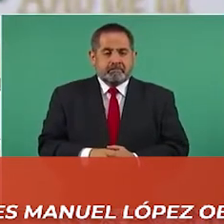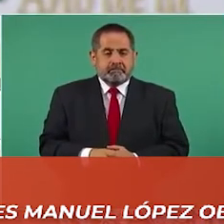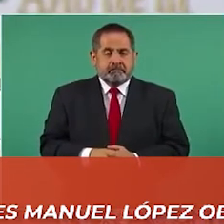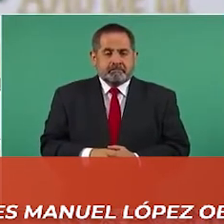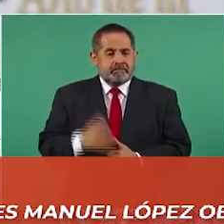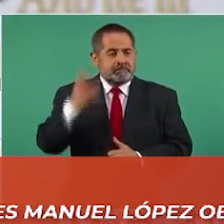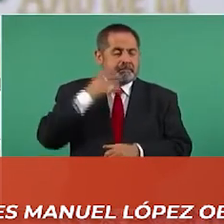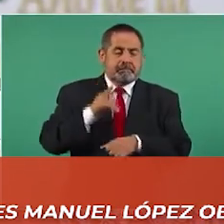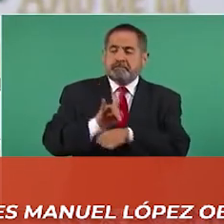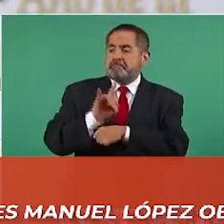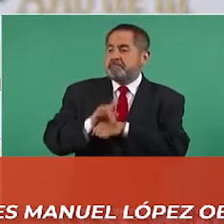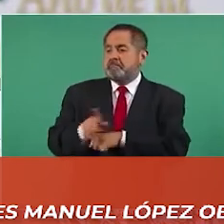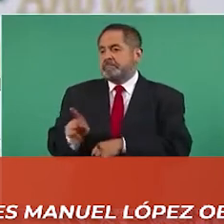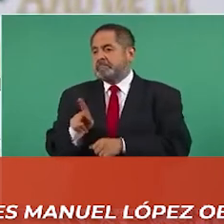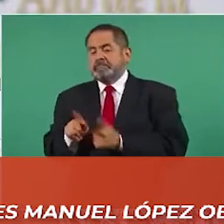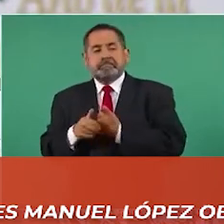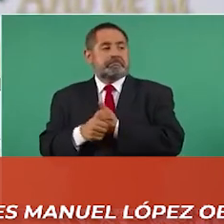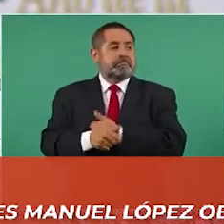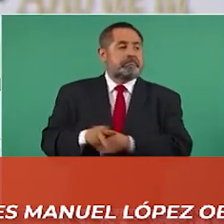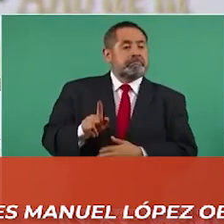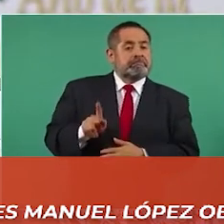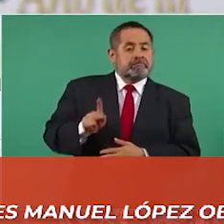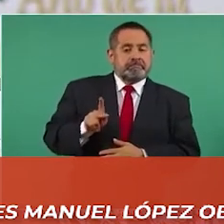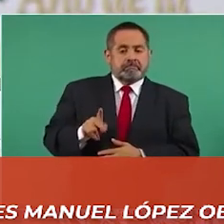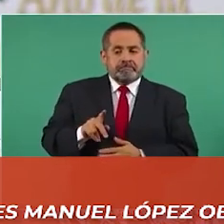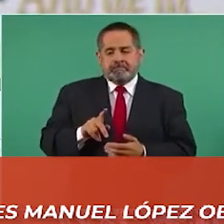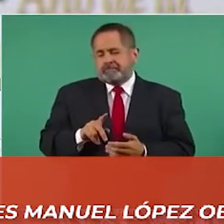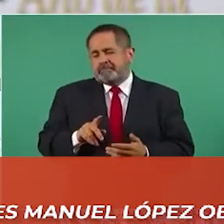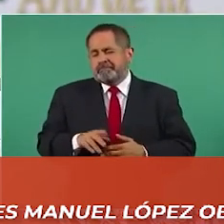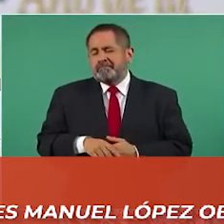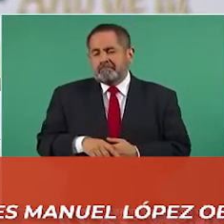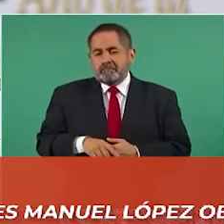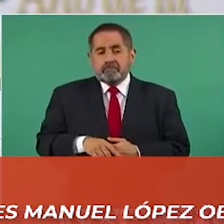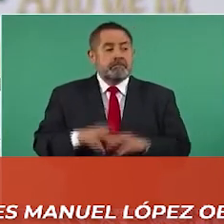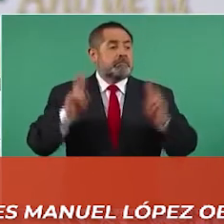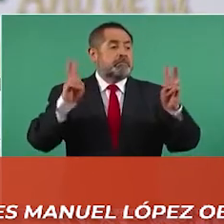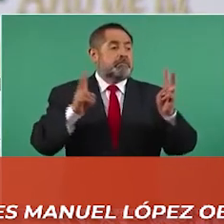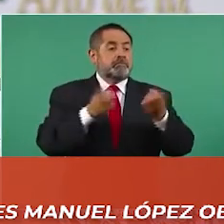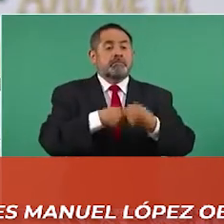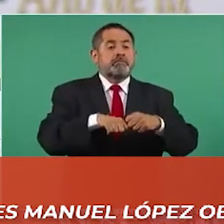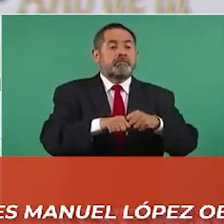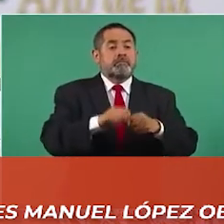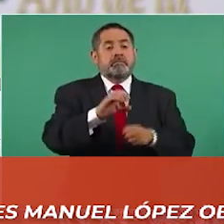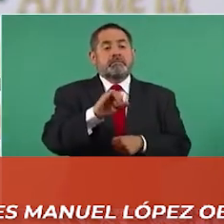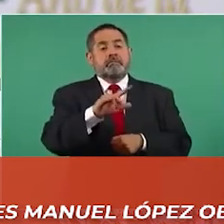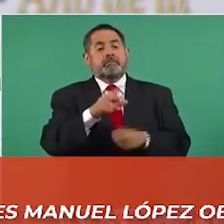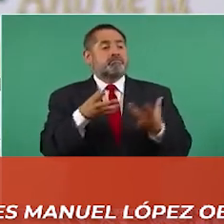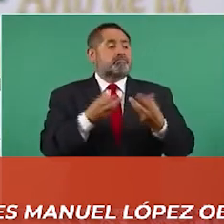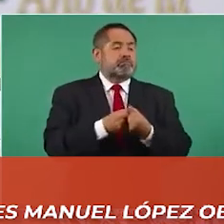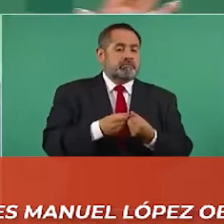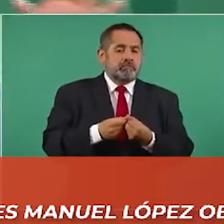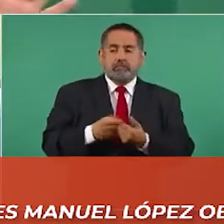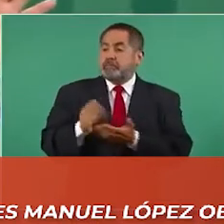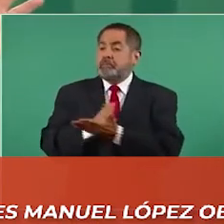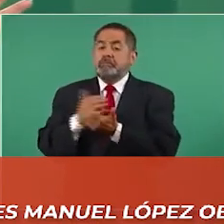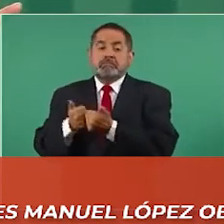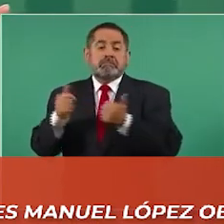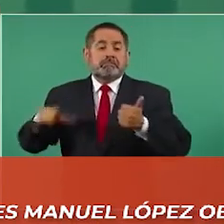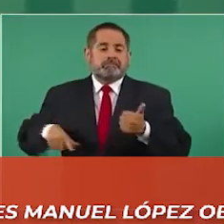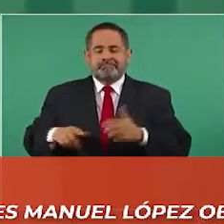Había mucha simulación. Se hablaba de la sociedad civil, que eran independientes,